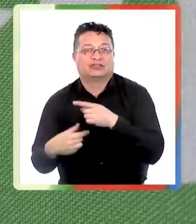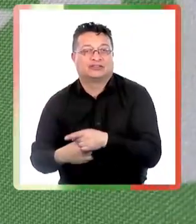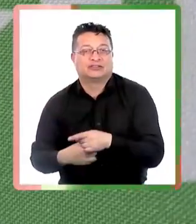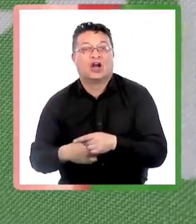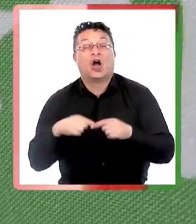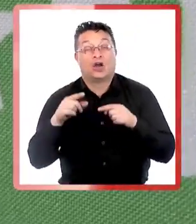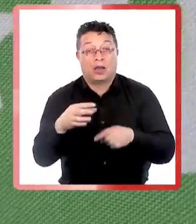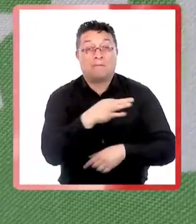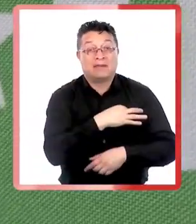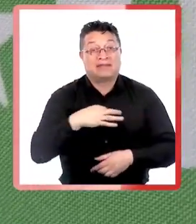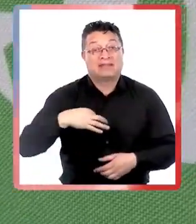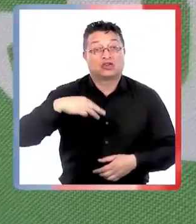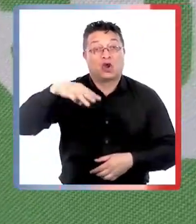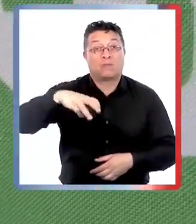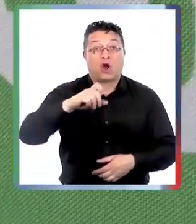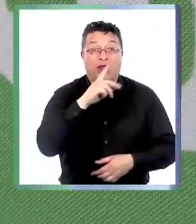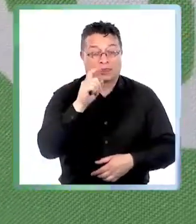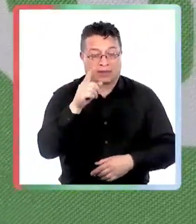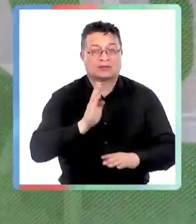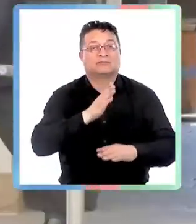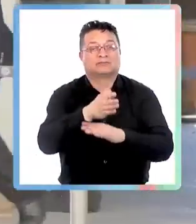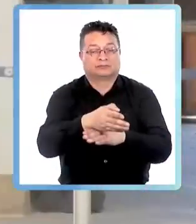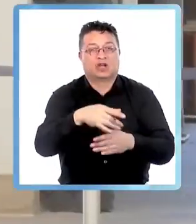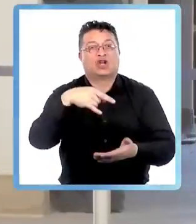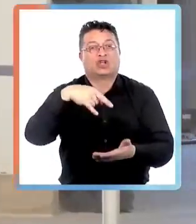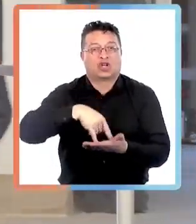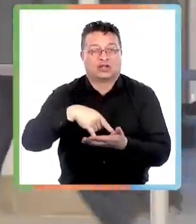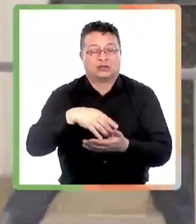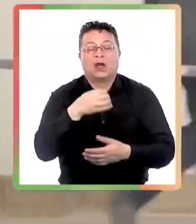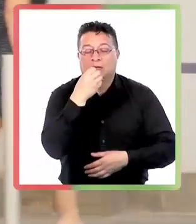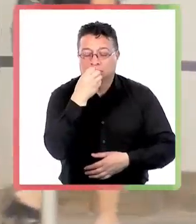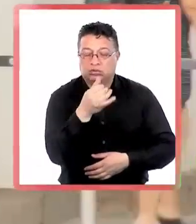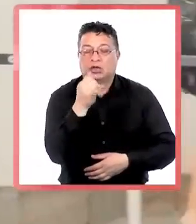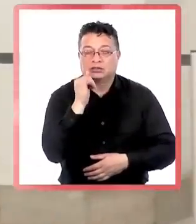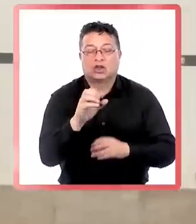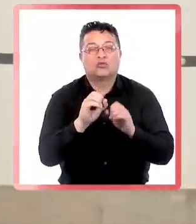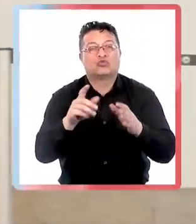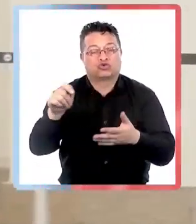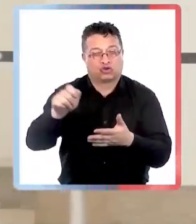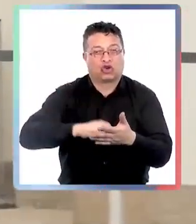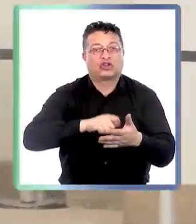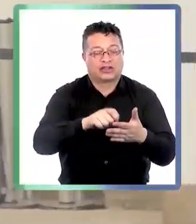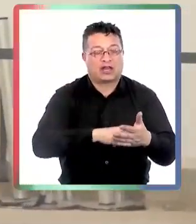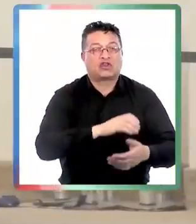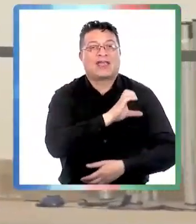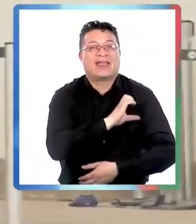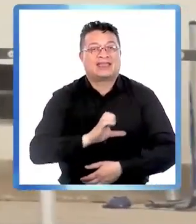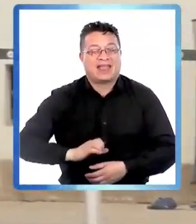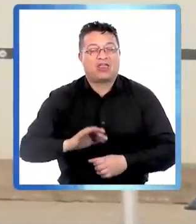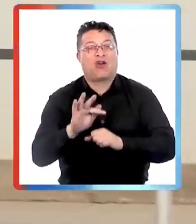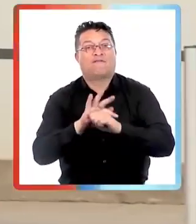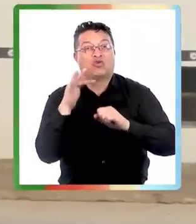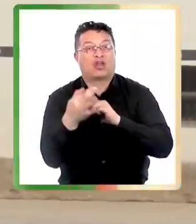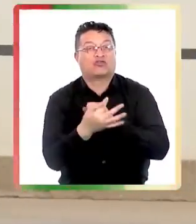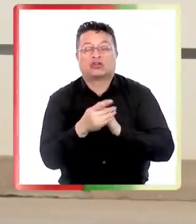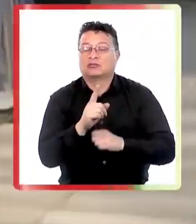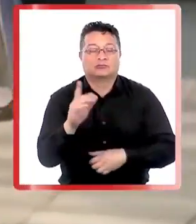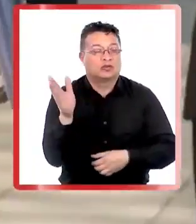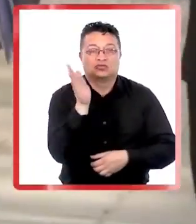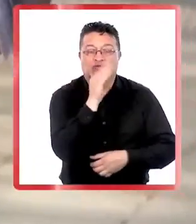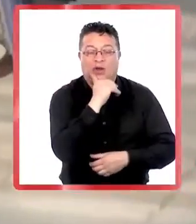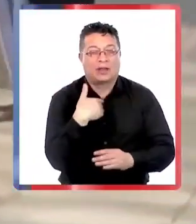Revolución Democrática, el ministro Carlos Montes comparecía ante el Congreso y reconocía que en muchos contratos entre el Estado y las